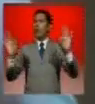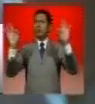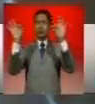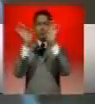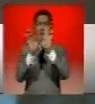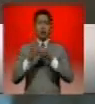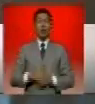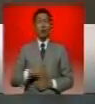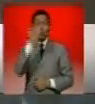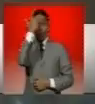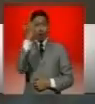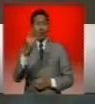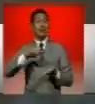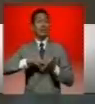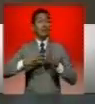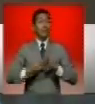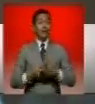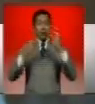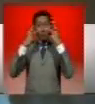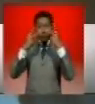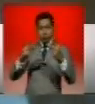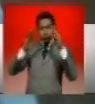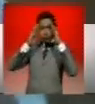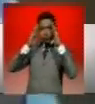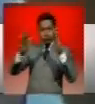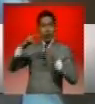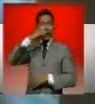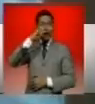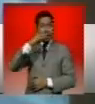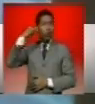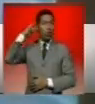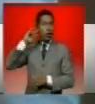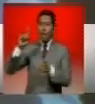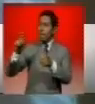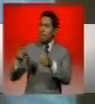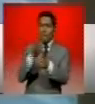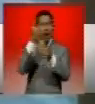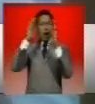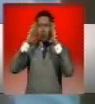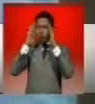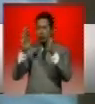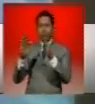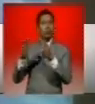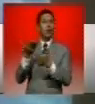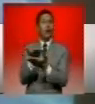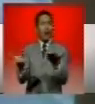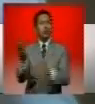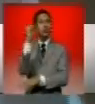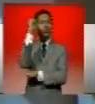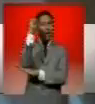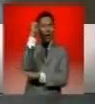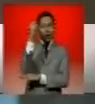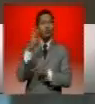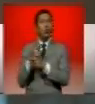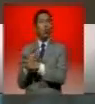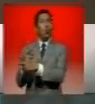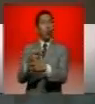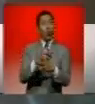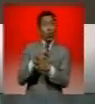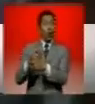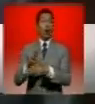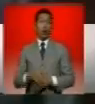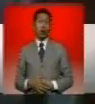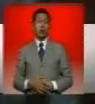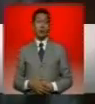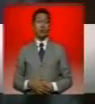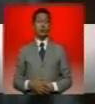porque permite entender que la prioridad y la garantía de los derechos no es un tema